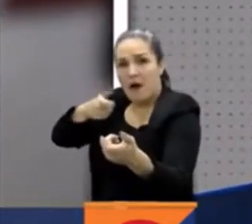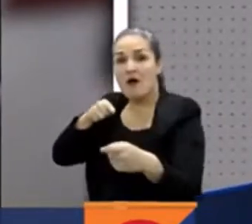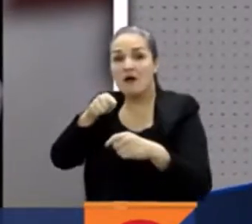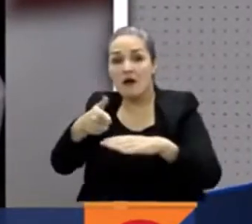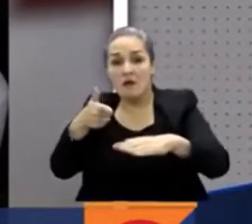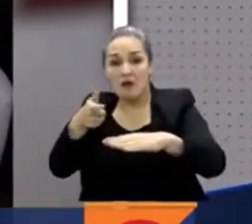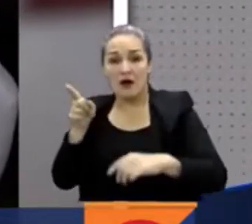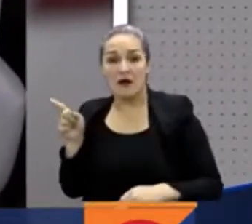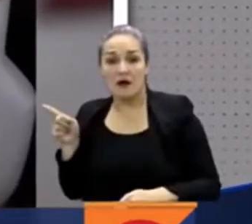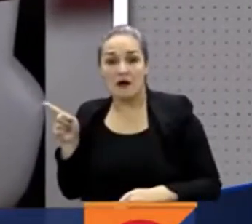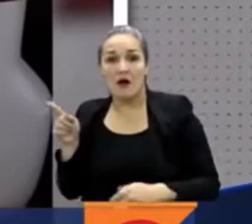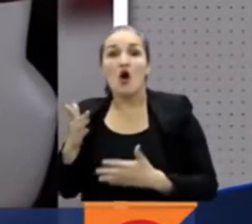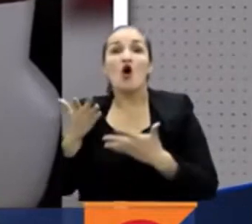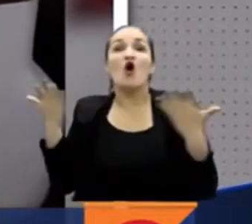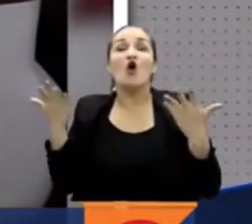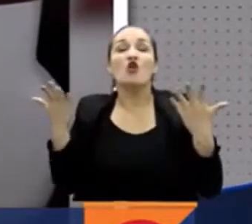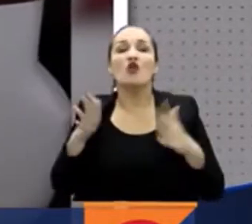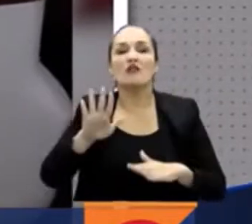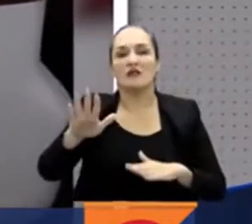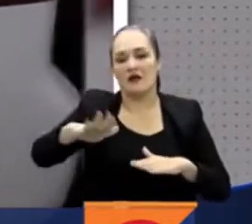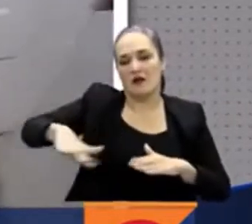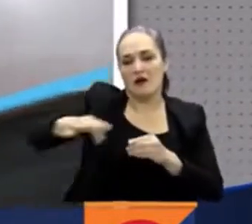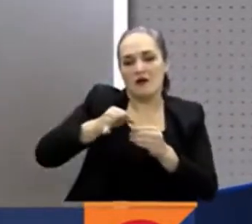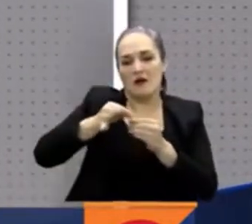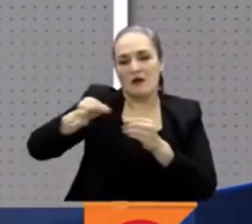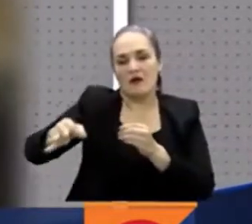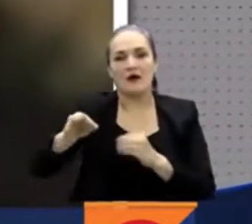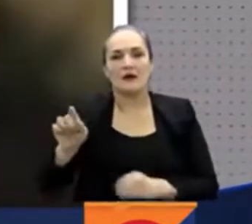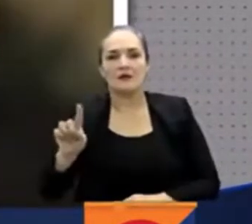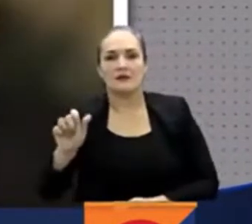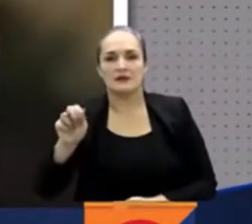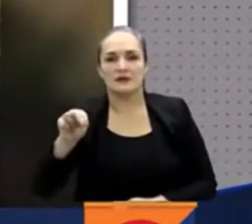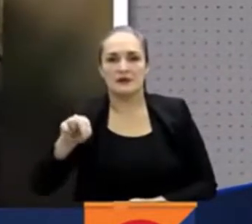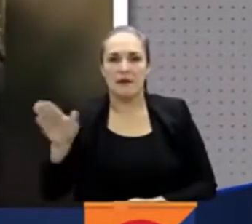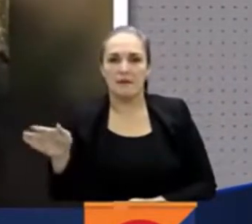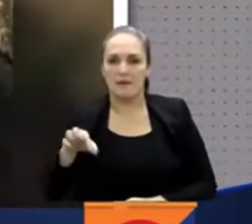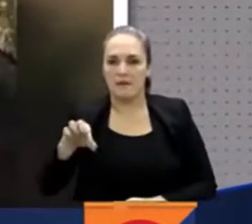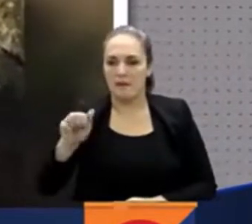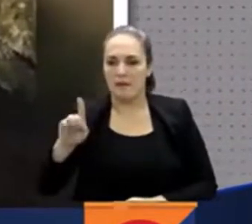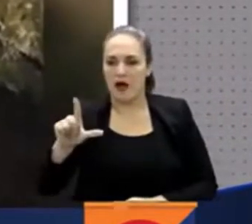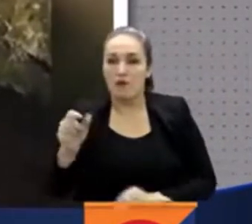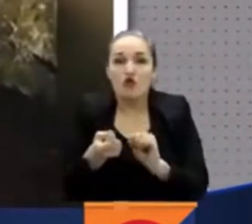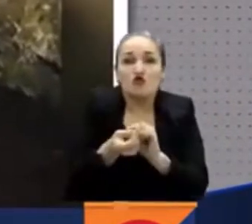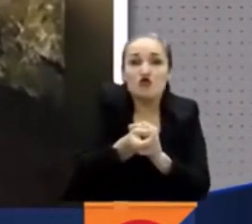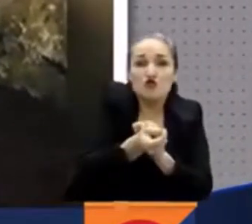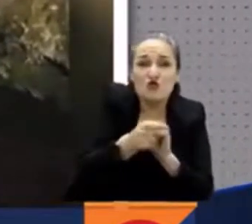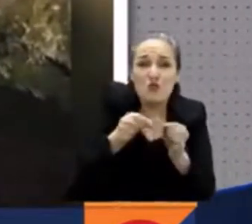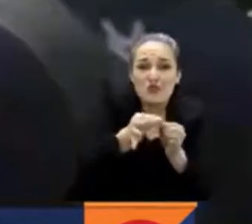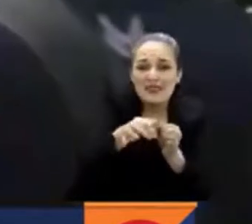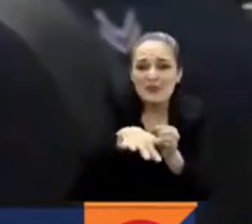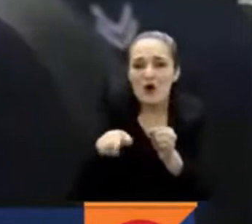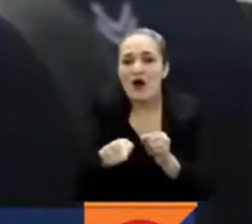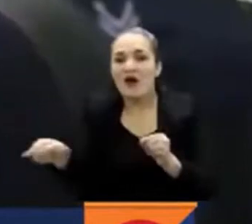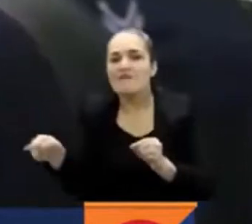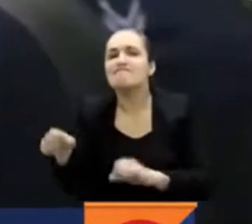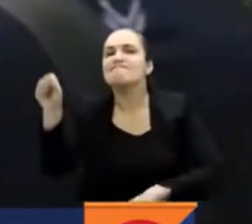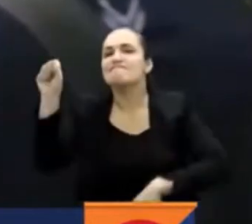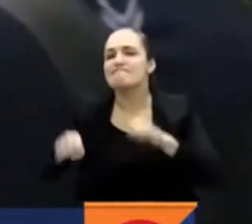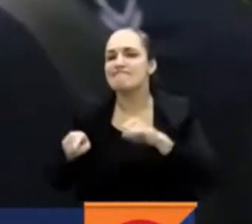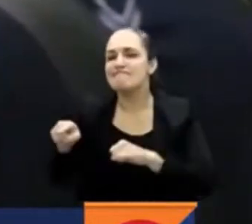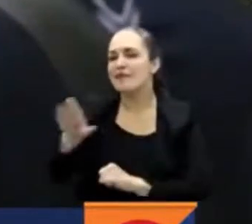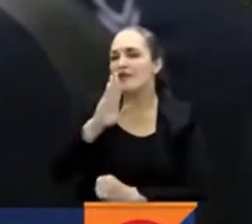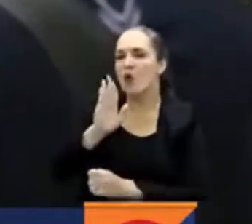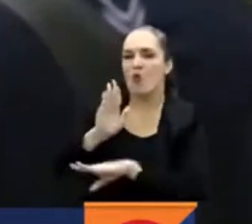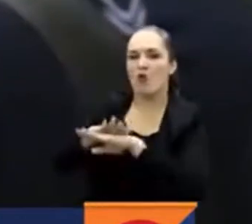medio de un retén ilegal en el corregimiento San Pablo, cerca del Tarra. Investigaciones preliminares apuntan a que los responsables habrían sido integrantes